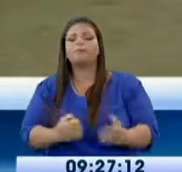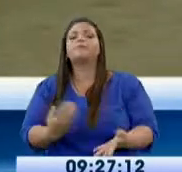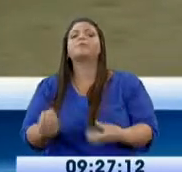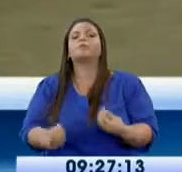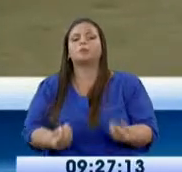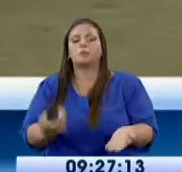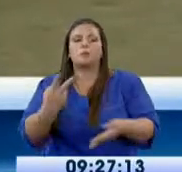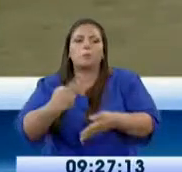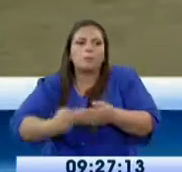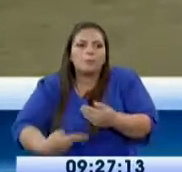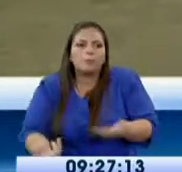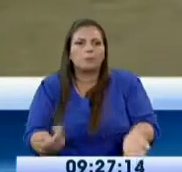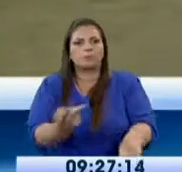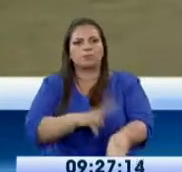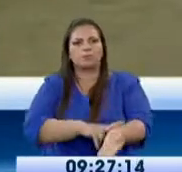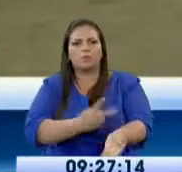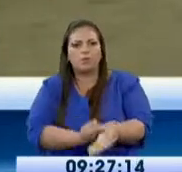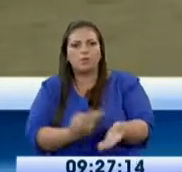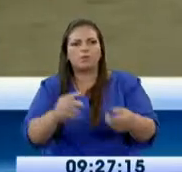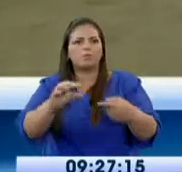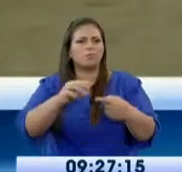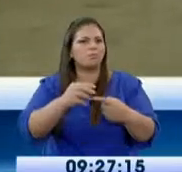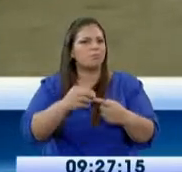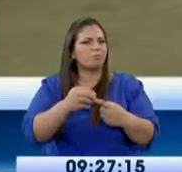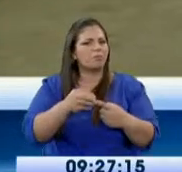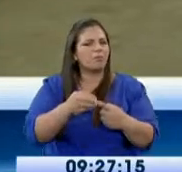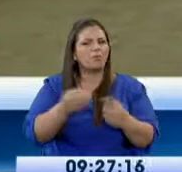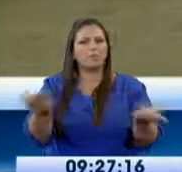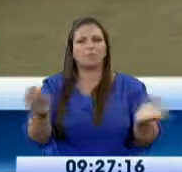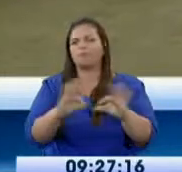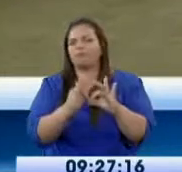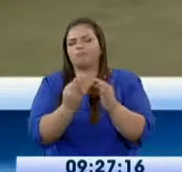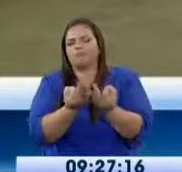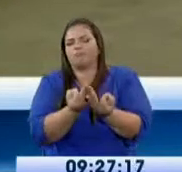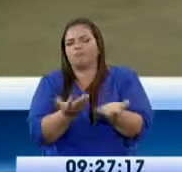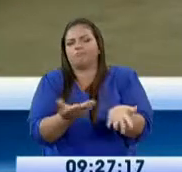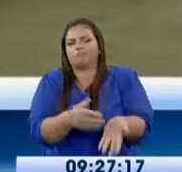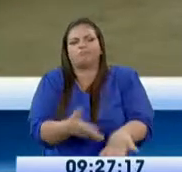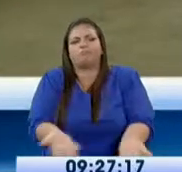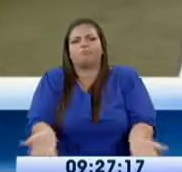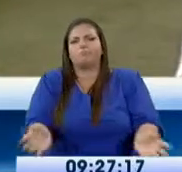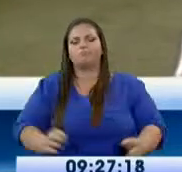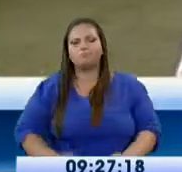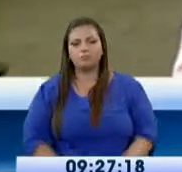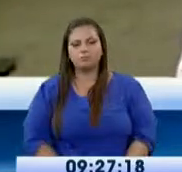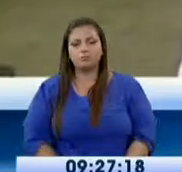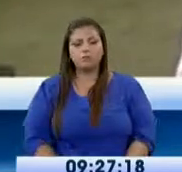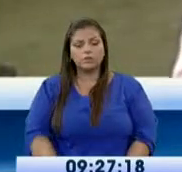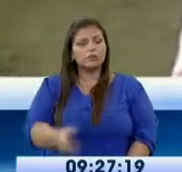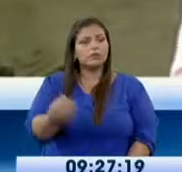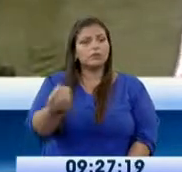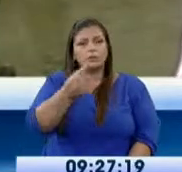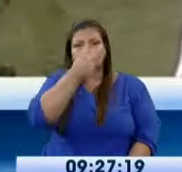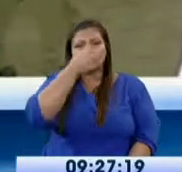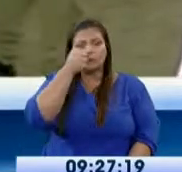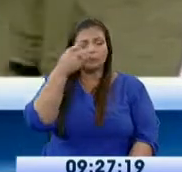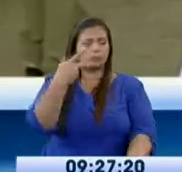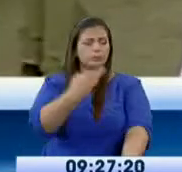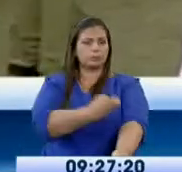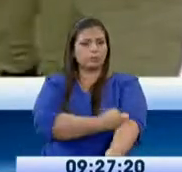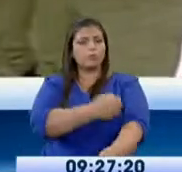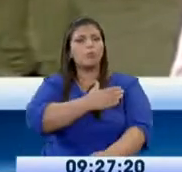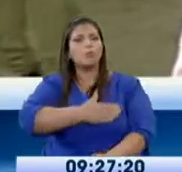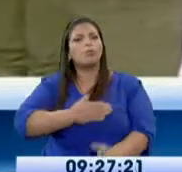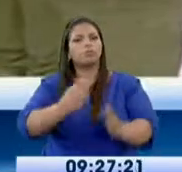amigo, conocido, allegado, que tiene problemas de adicción a las drogas, preste mucha atención, porque en este enlace nosotros vamos a